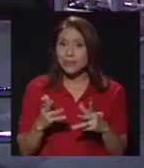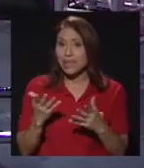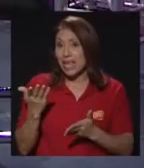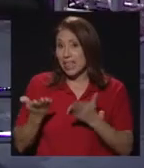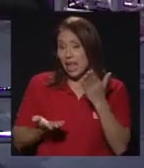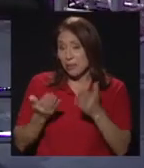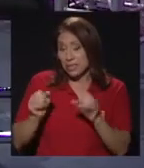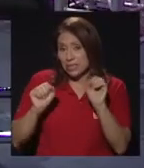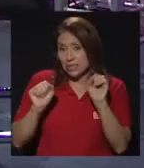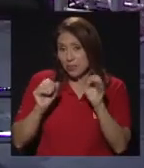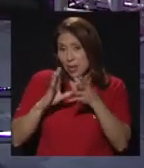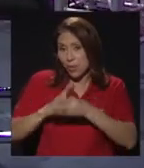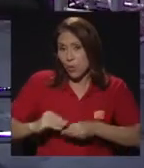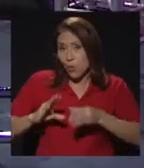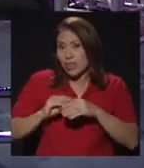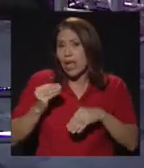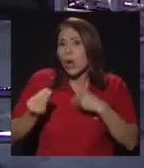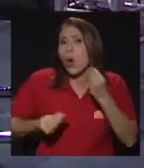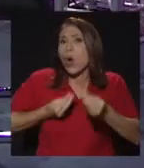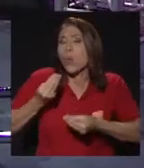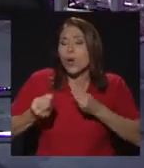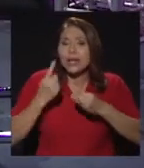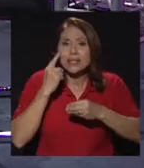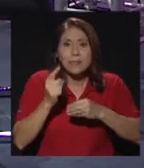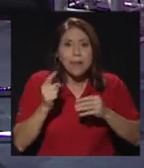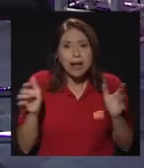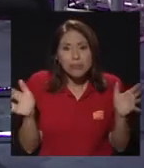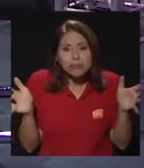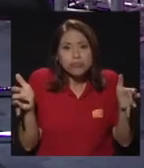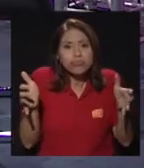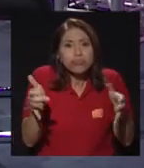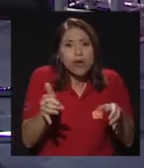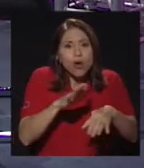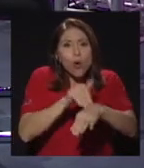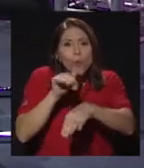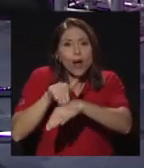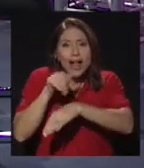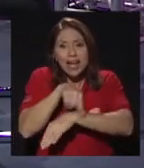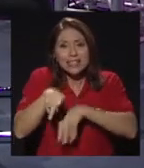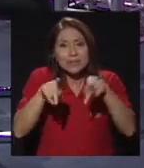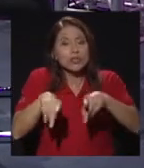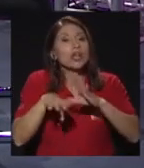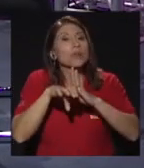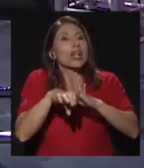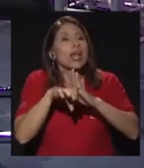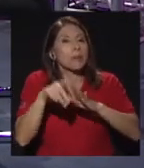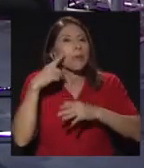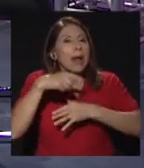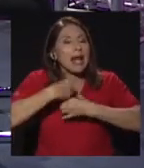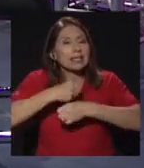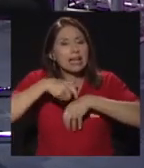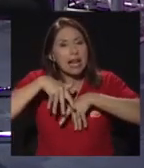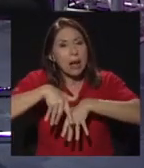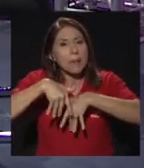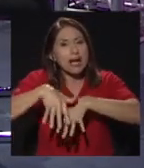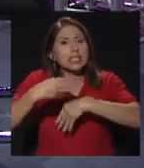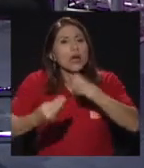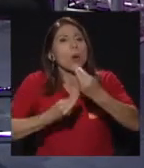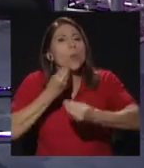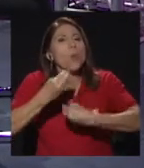vez si me cuentan, ¿cómo hacen para convocar a estas personas? Por ejemplo, el día de la marcha, ¿cómo sería convocar al